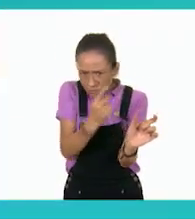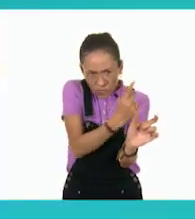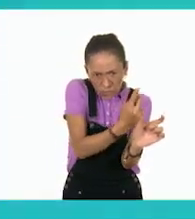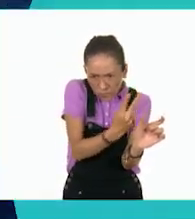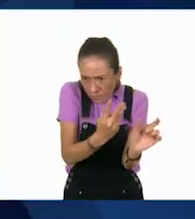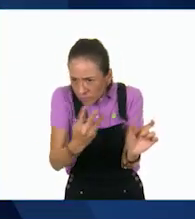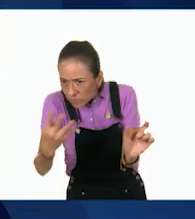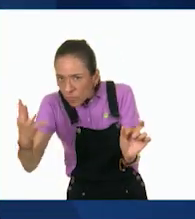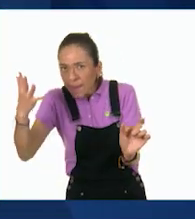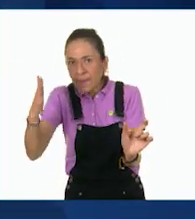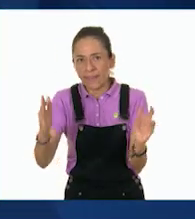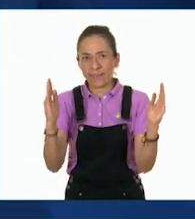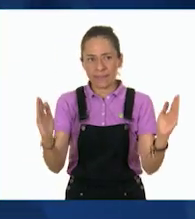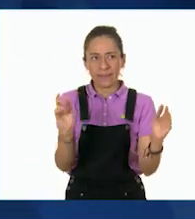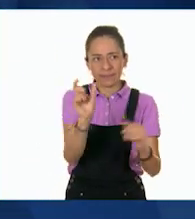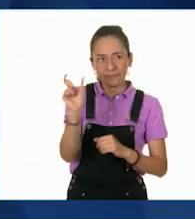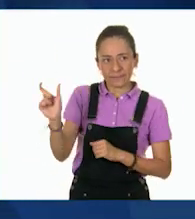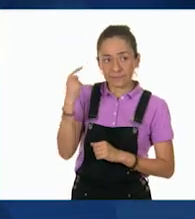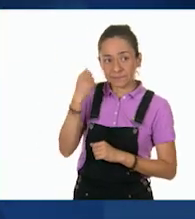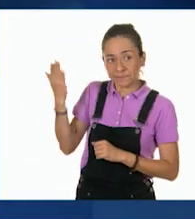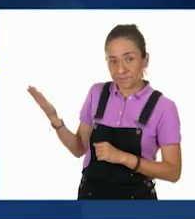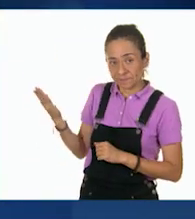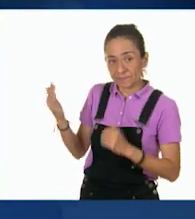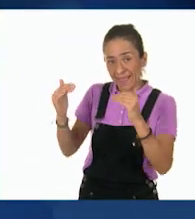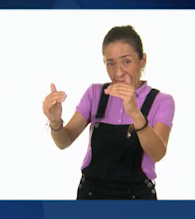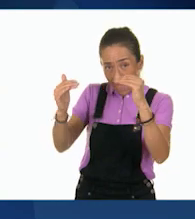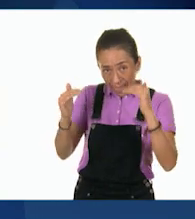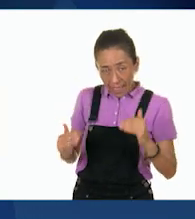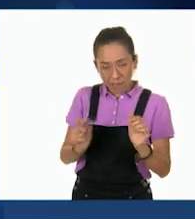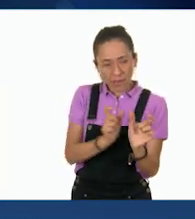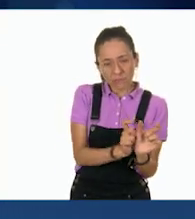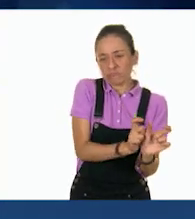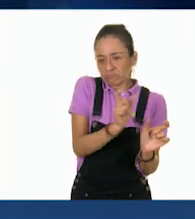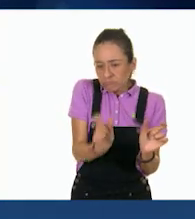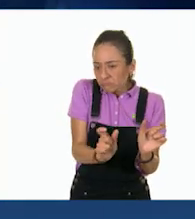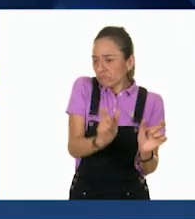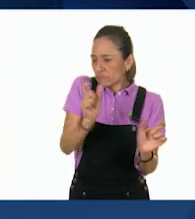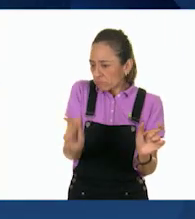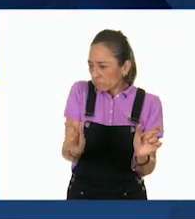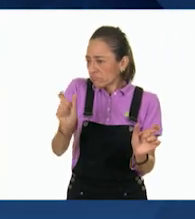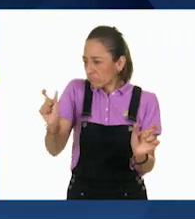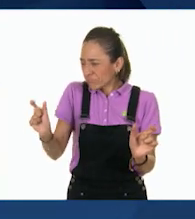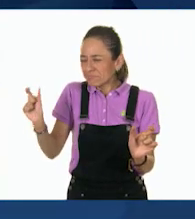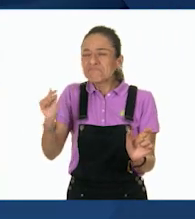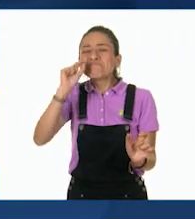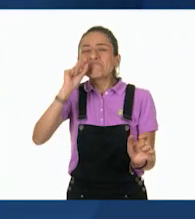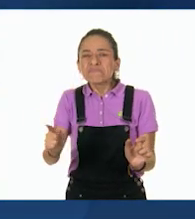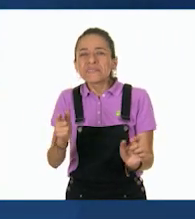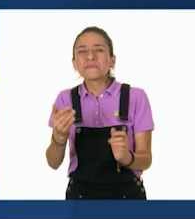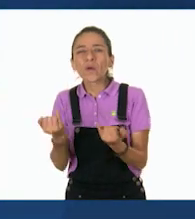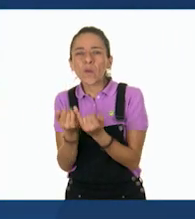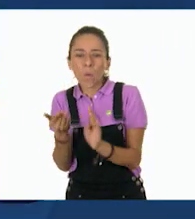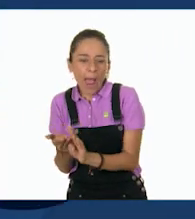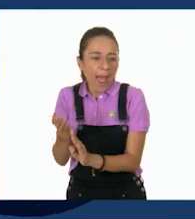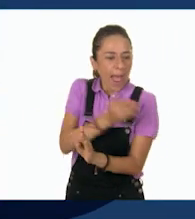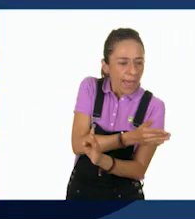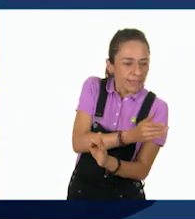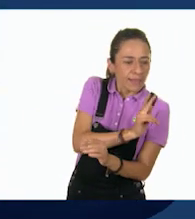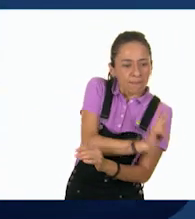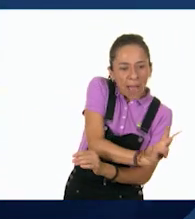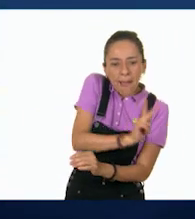sucesión. Y abajo se puede ver una sucesión equivalente a la anterior,